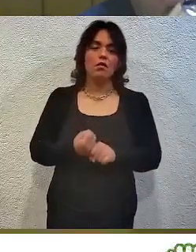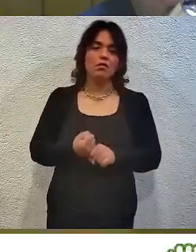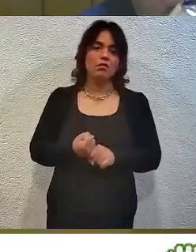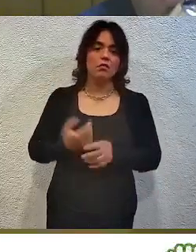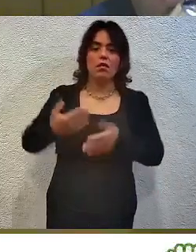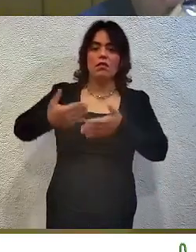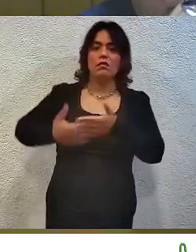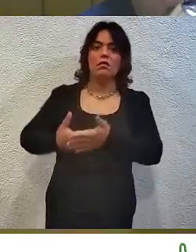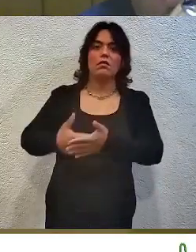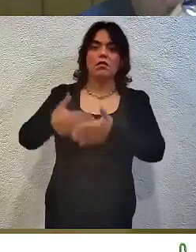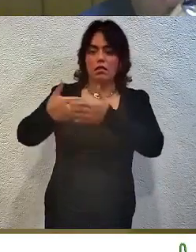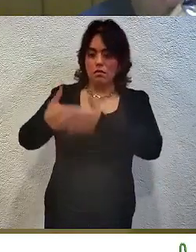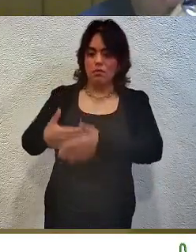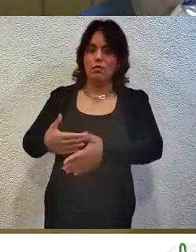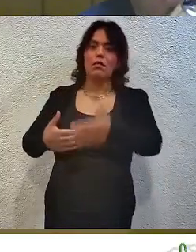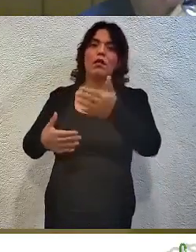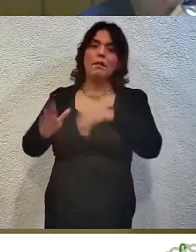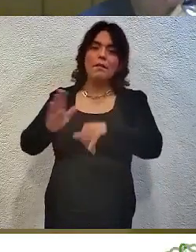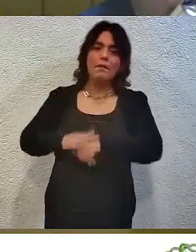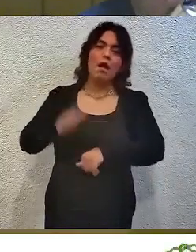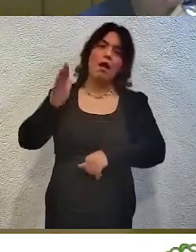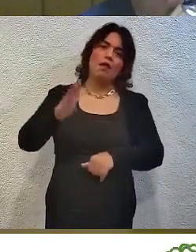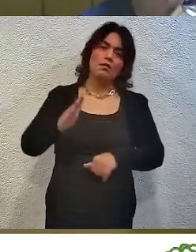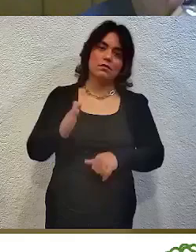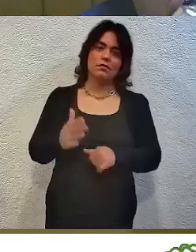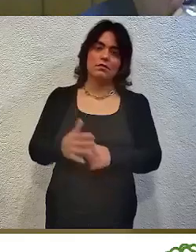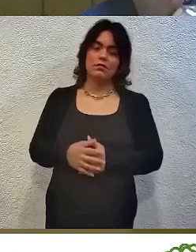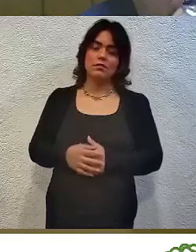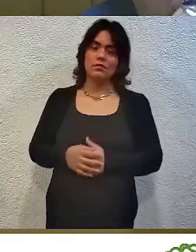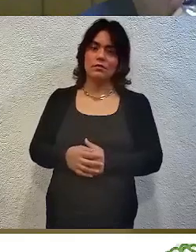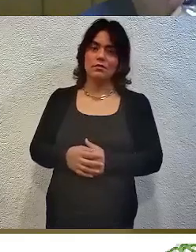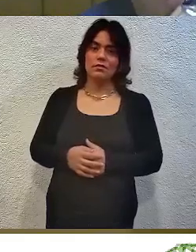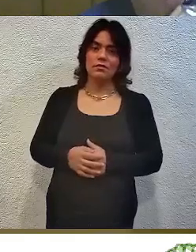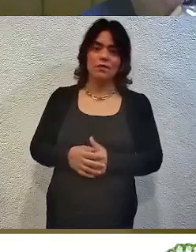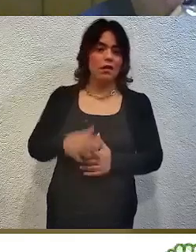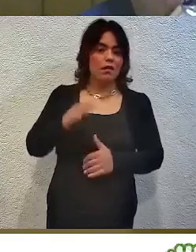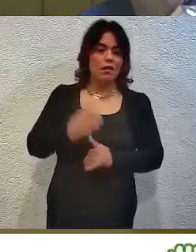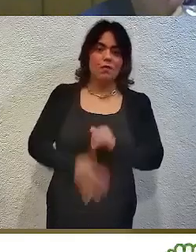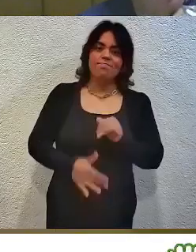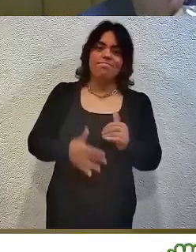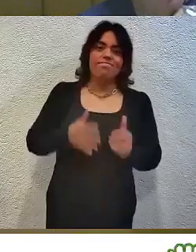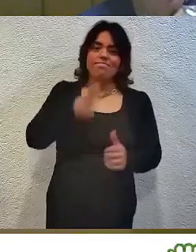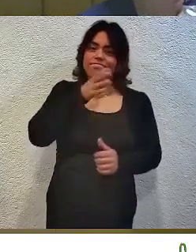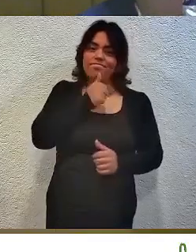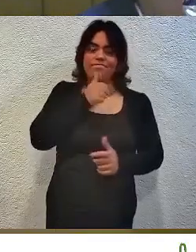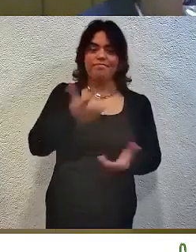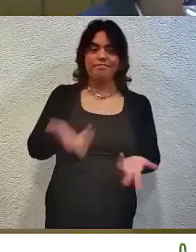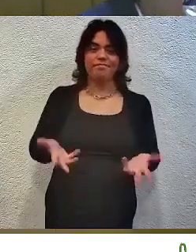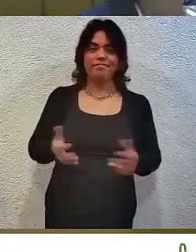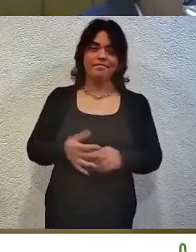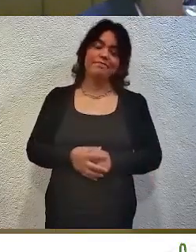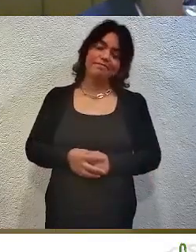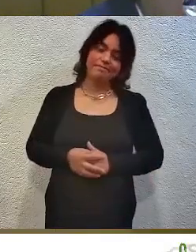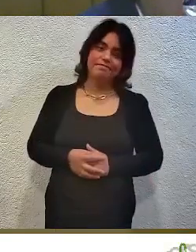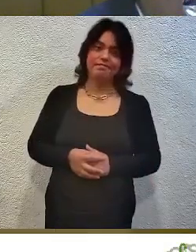transcurrieron sin que se pudiera finalizar este procedimiento de remoción, ¿no?